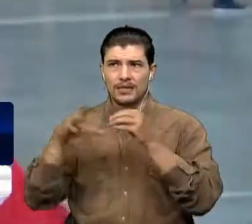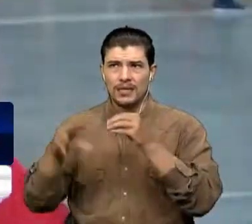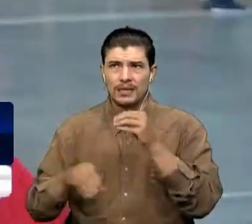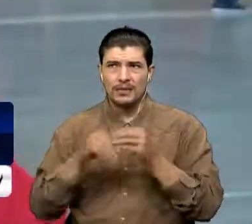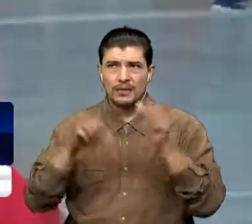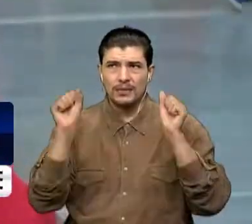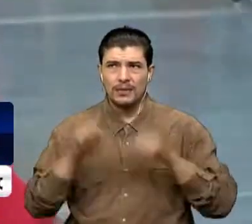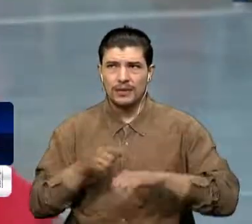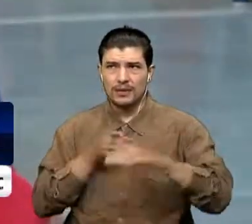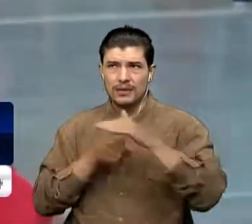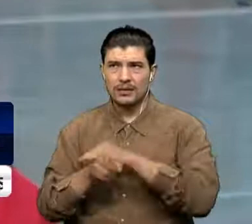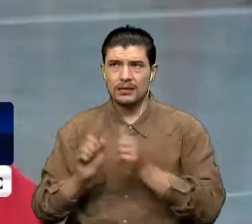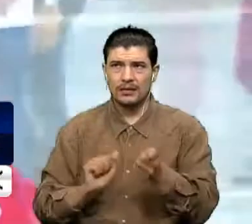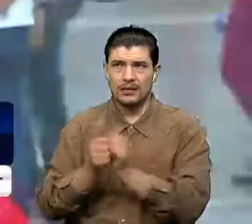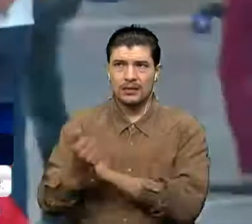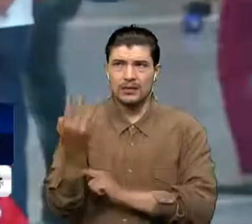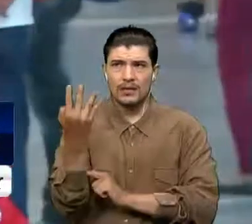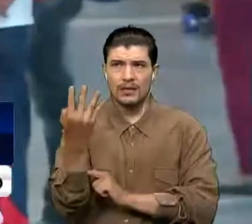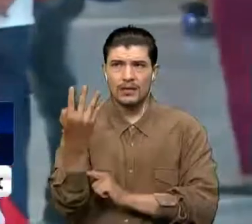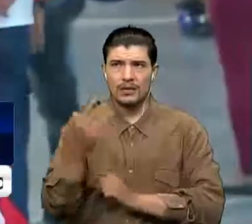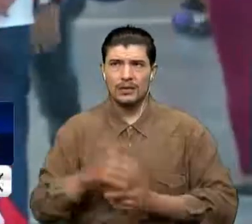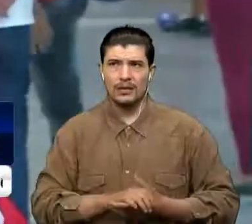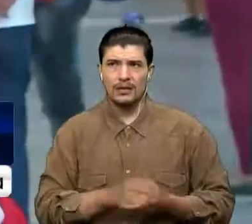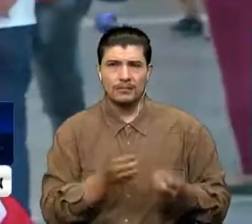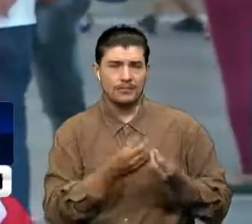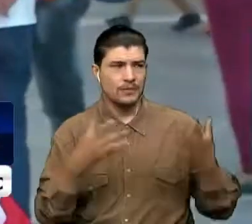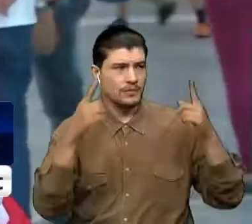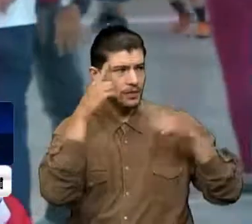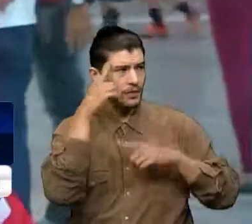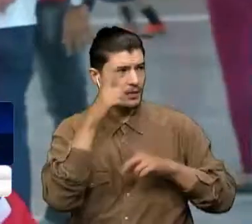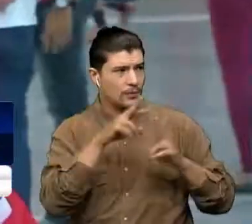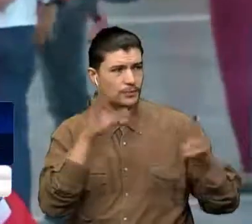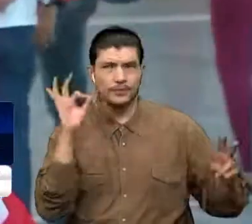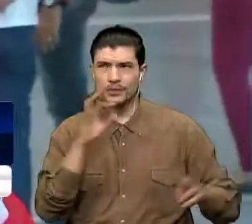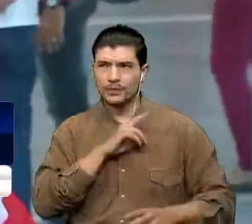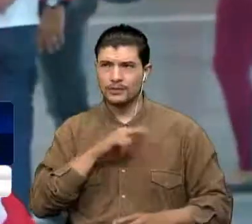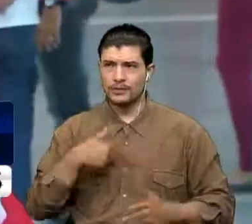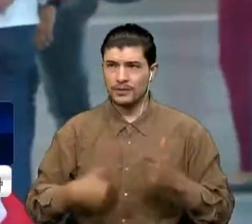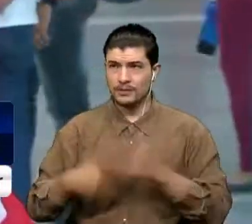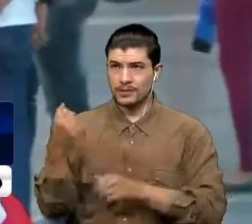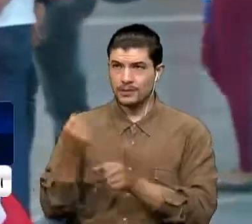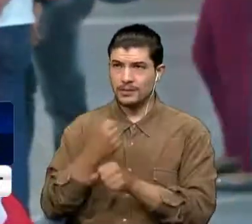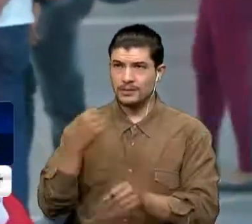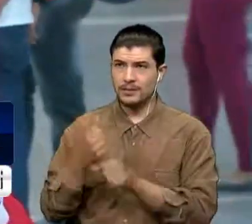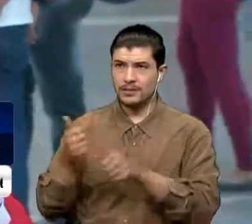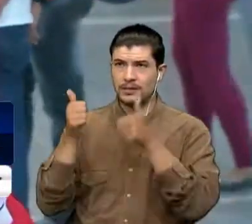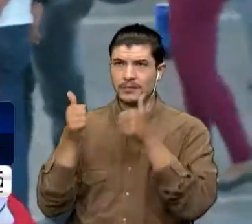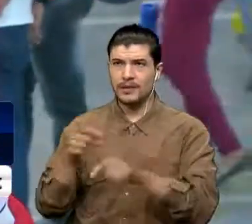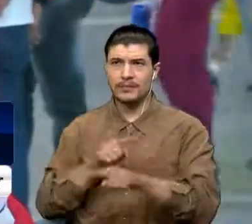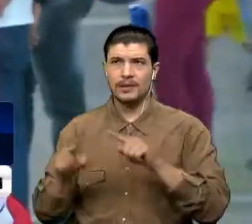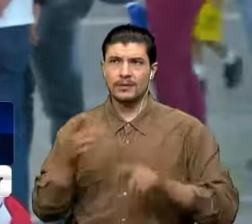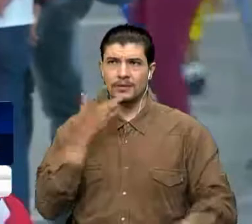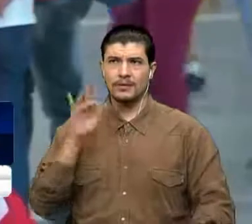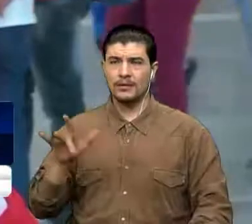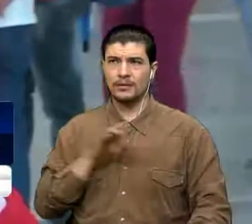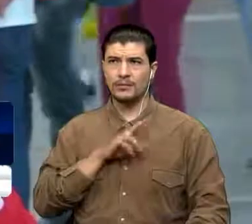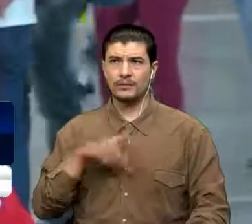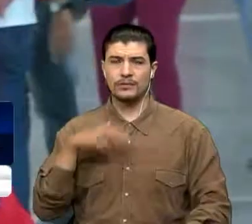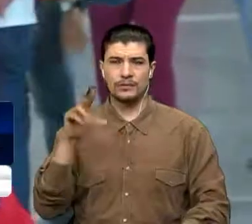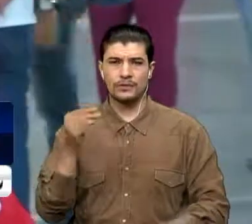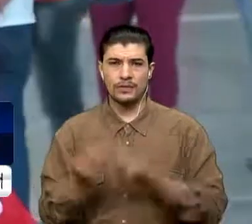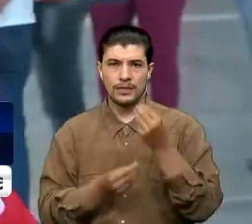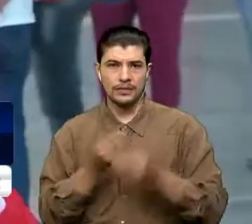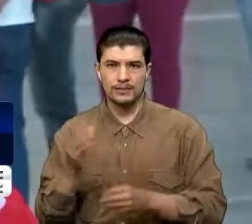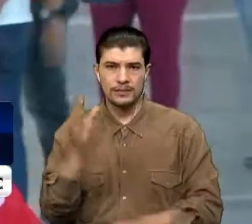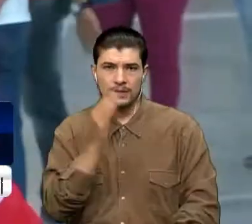para meter entre los cuatro que lo que estamos buscando con muchas opciones se está trabajando bien pero pero afortunadamente no hacemos la paz que